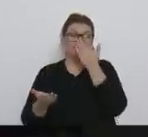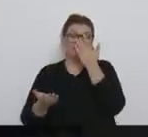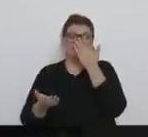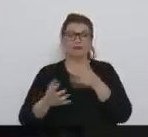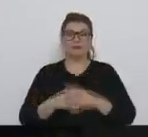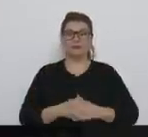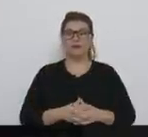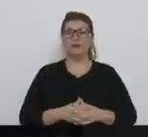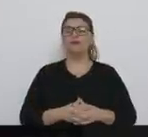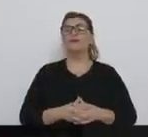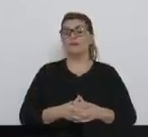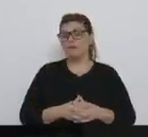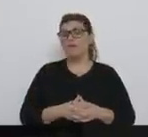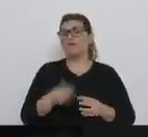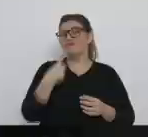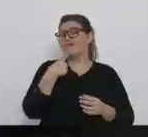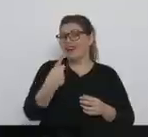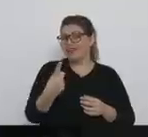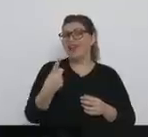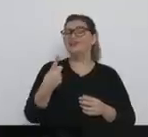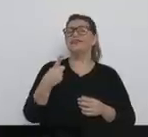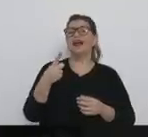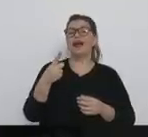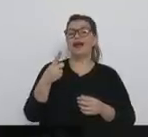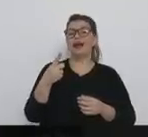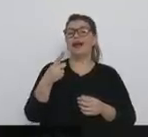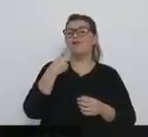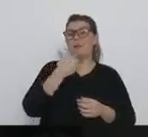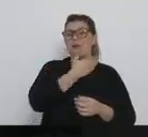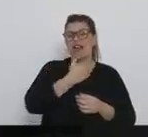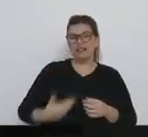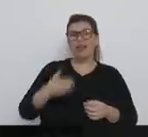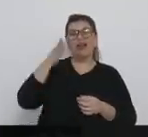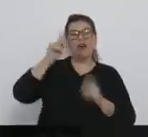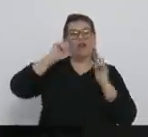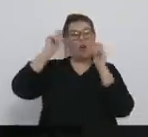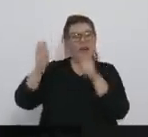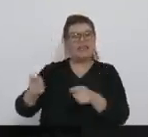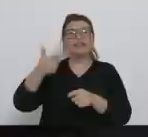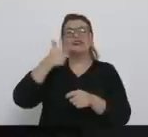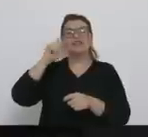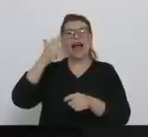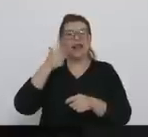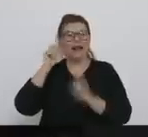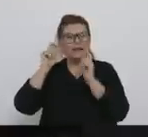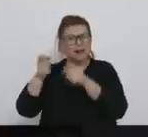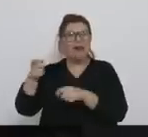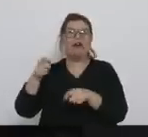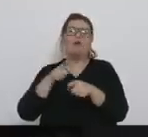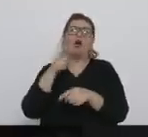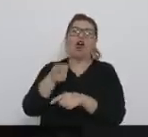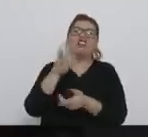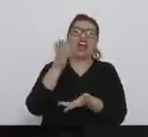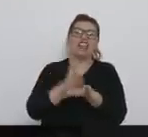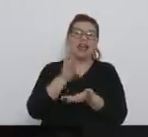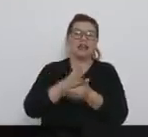si se tratan como algunos dicen la presencia del presidente de la república ante un atropello a la violación de los derechos humanos no le